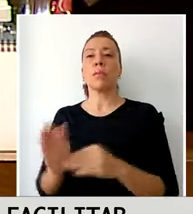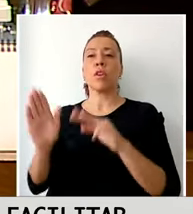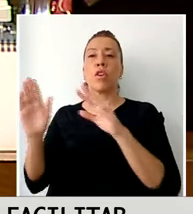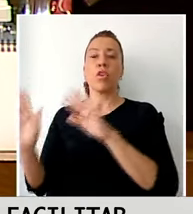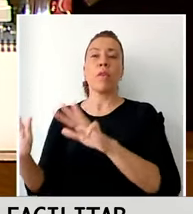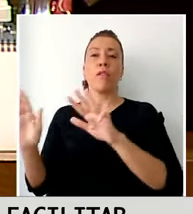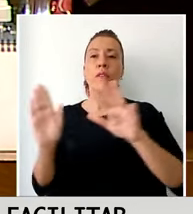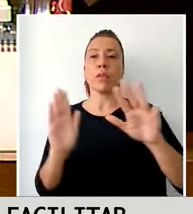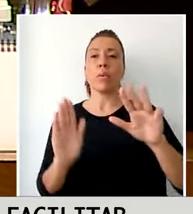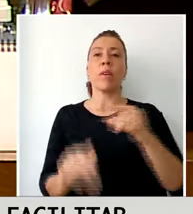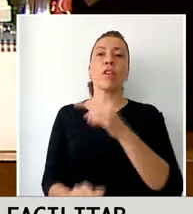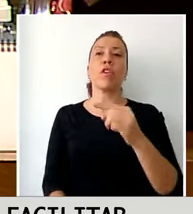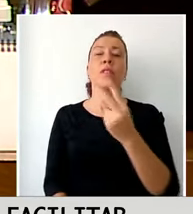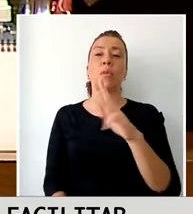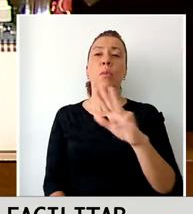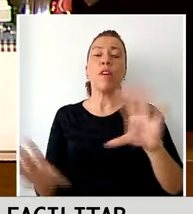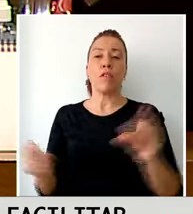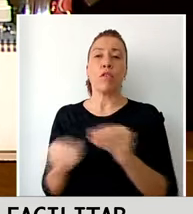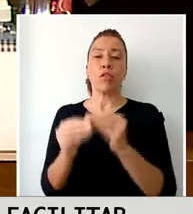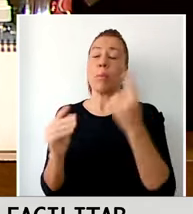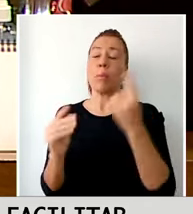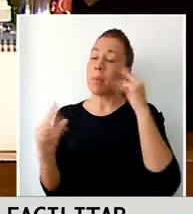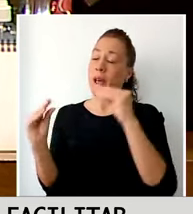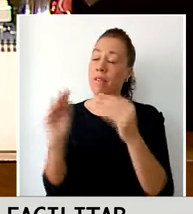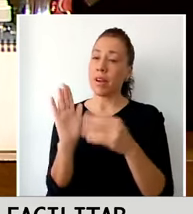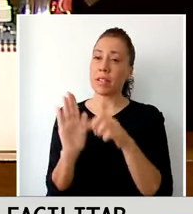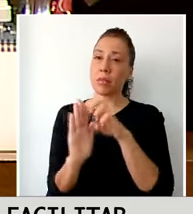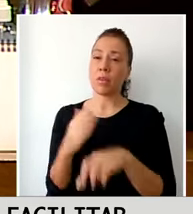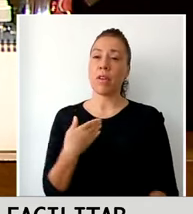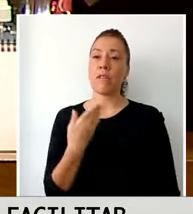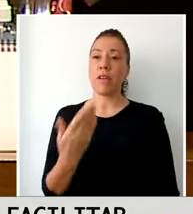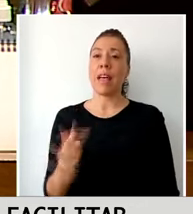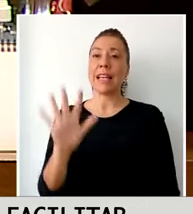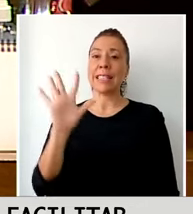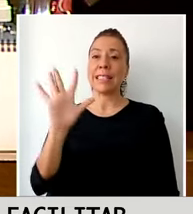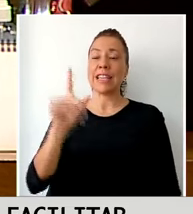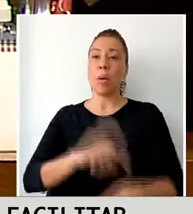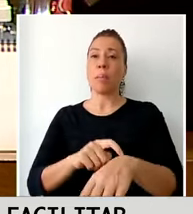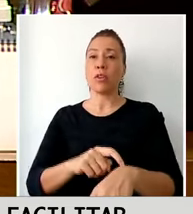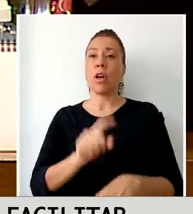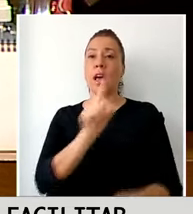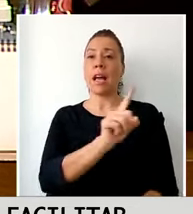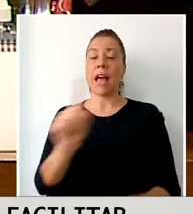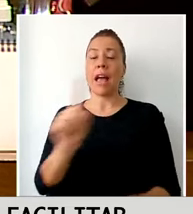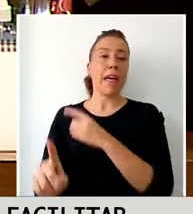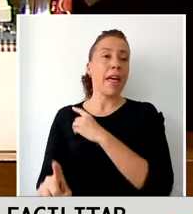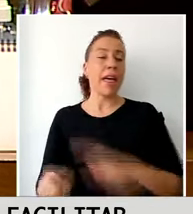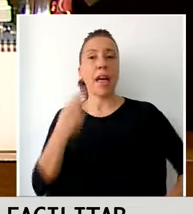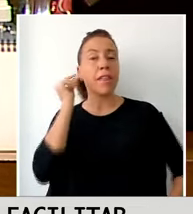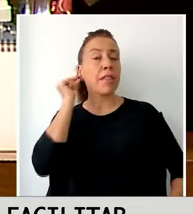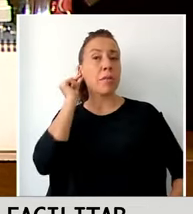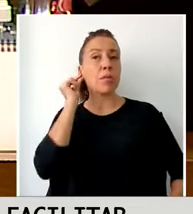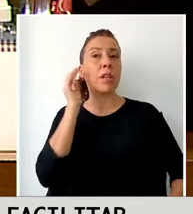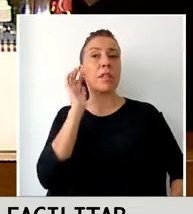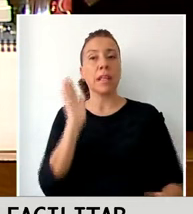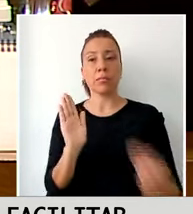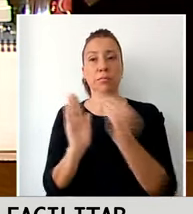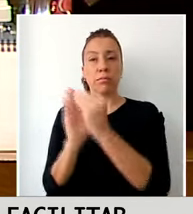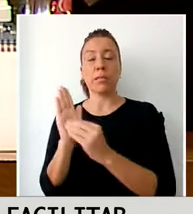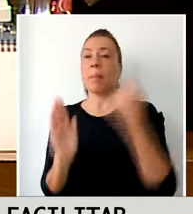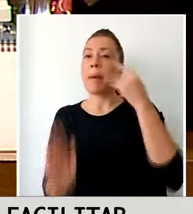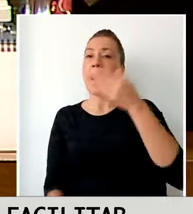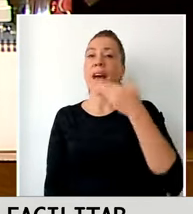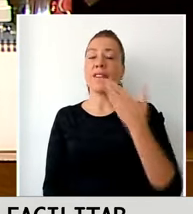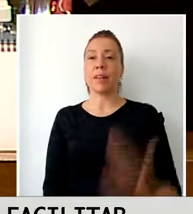refundidos para la discusión de este proyecto se otorgarán cinco minutos a cada diputada y diputado que se inscriba para hacer uso de la palabra